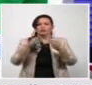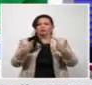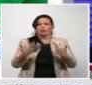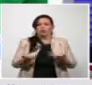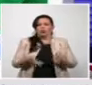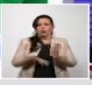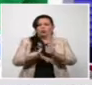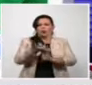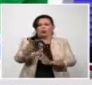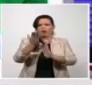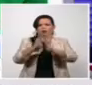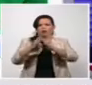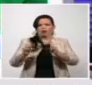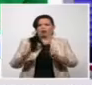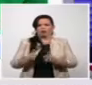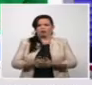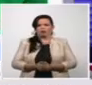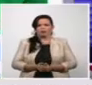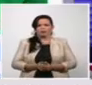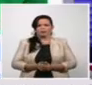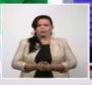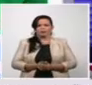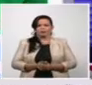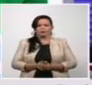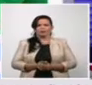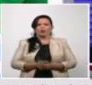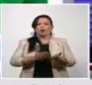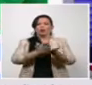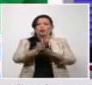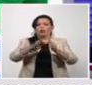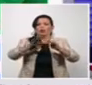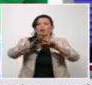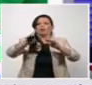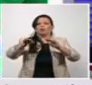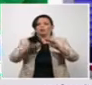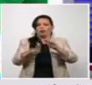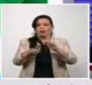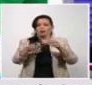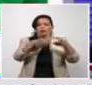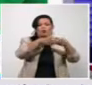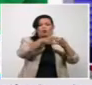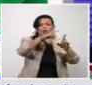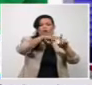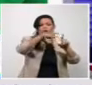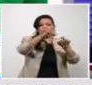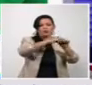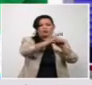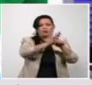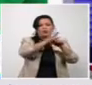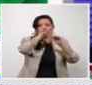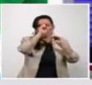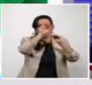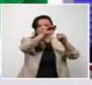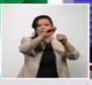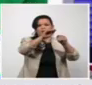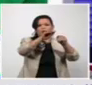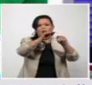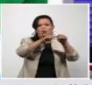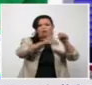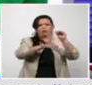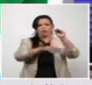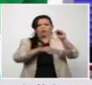queda por debajo del número de casos ingresados, diagnosticados ayer. O sea,